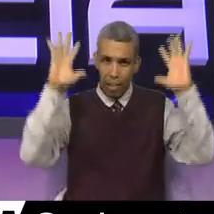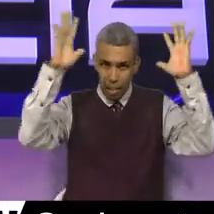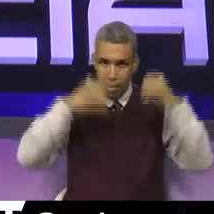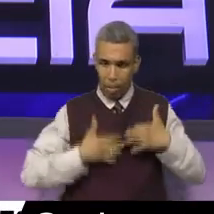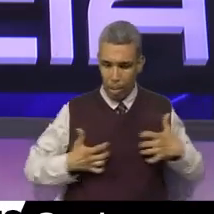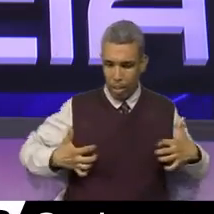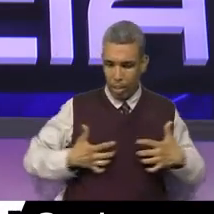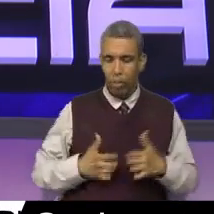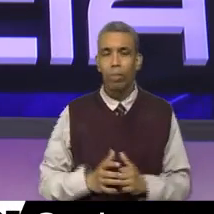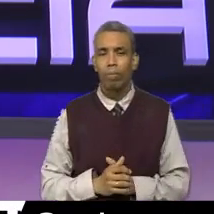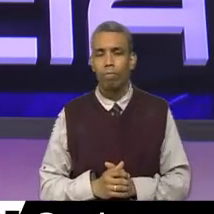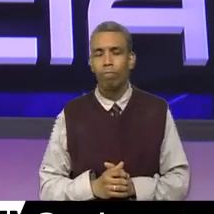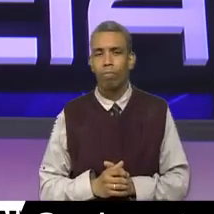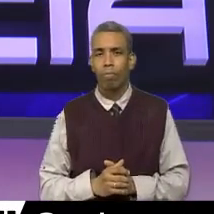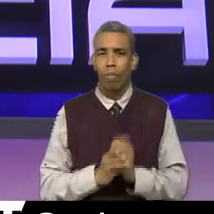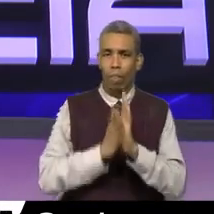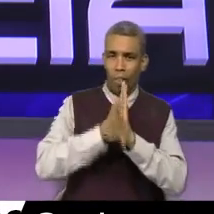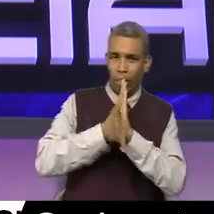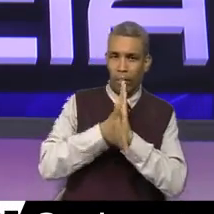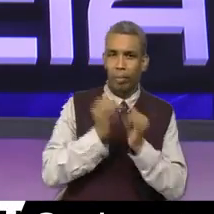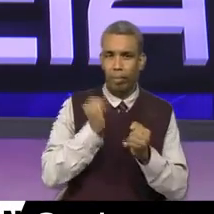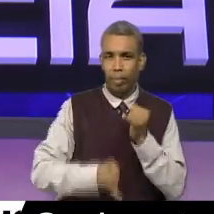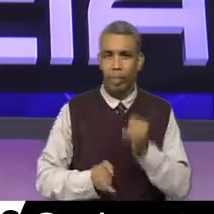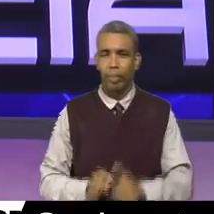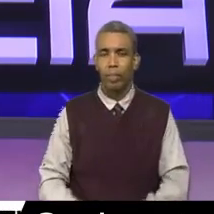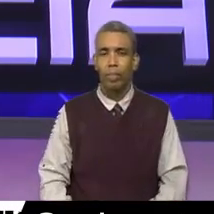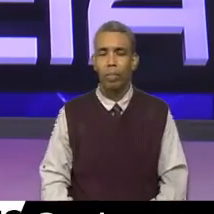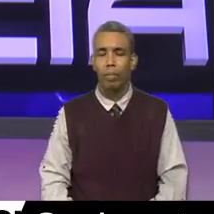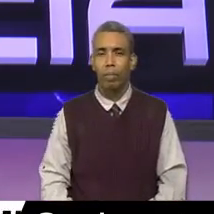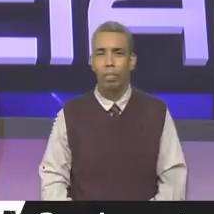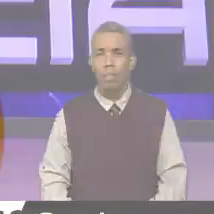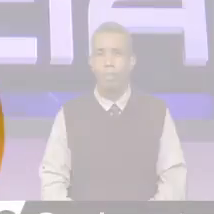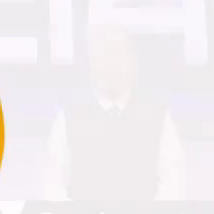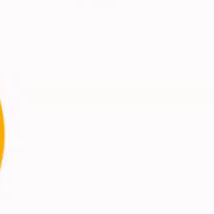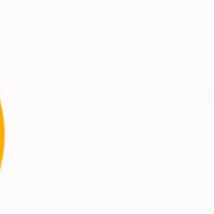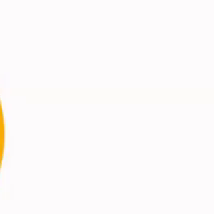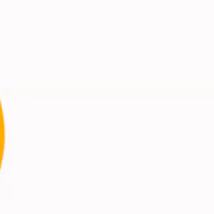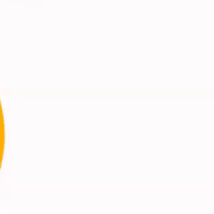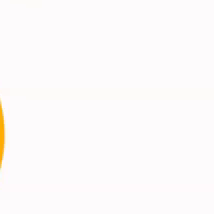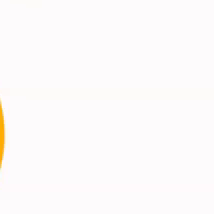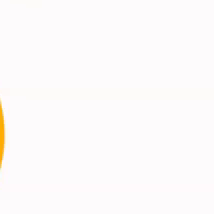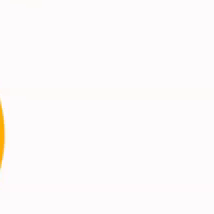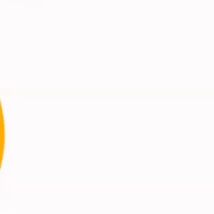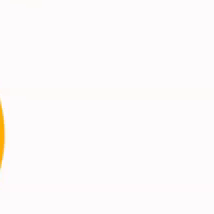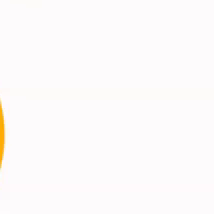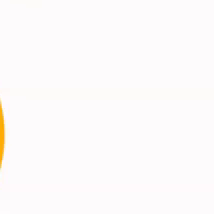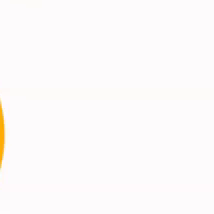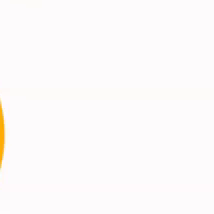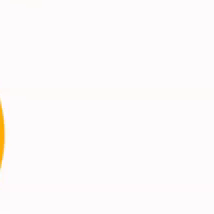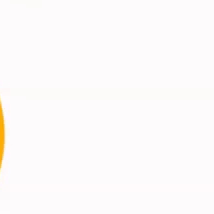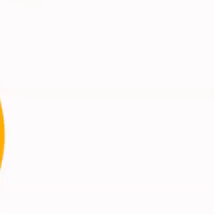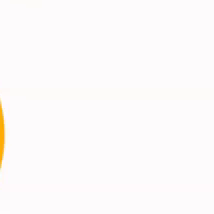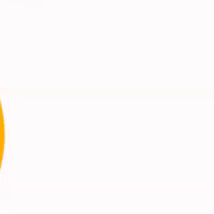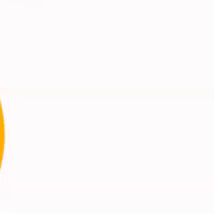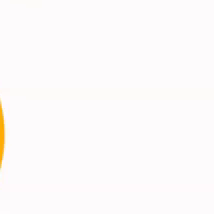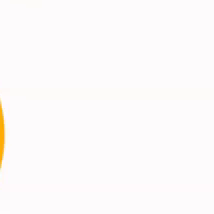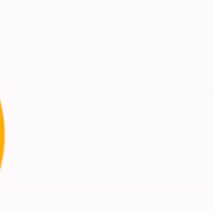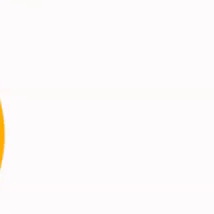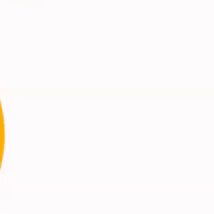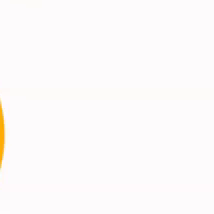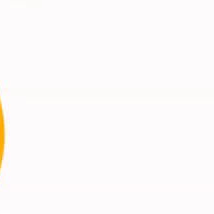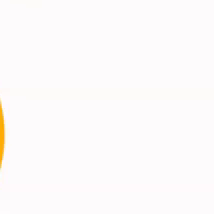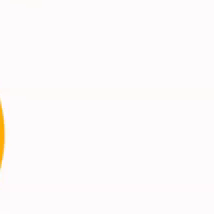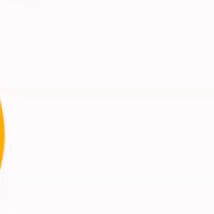Y así hemos llegado al final de nuestra presente emisión, pero antes de despedirnos, recuerde, Materiales Eléctricos Electrofer ilumina tu vida, ahora su nueva sede en la